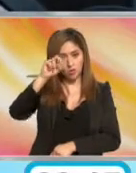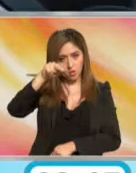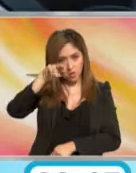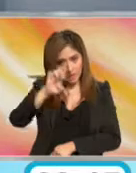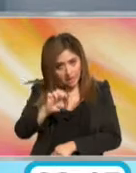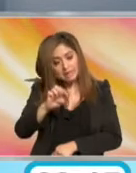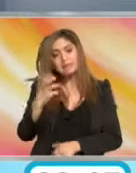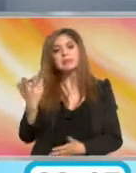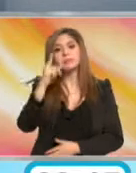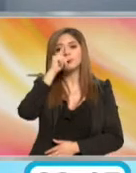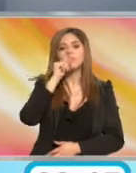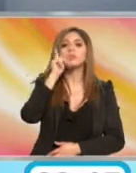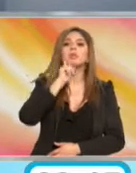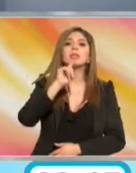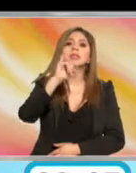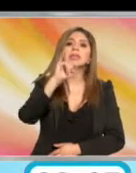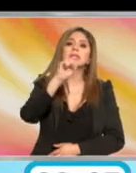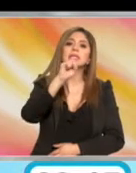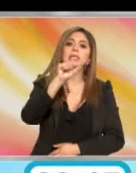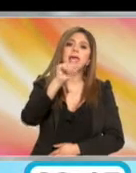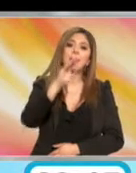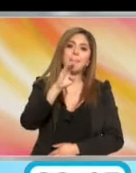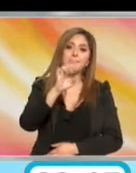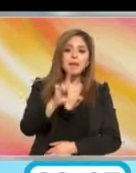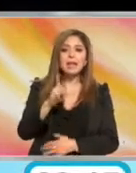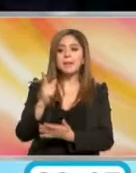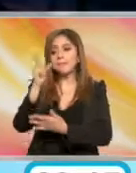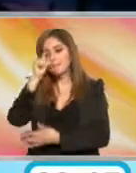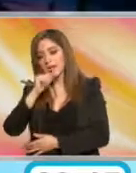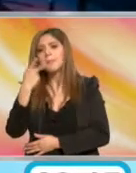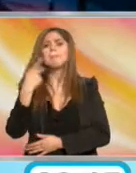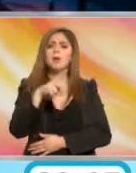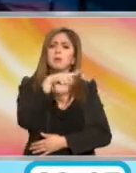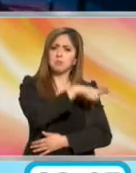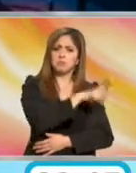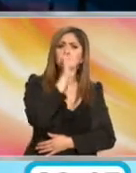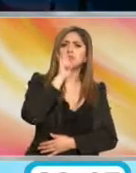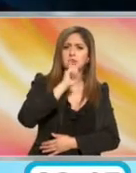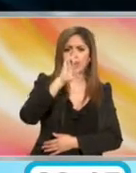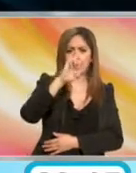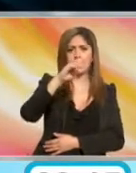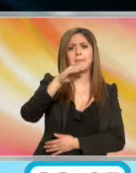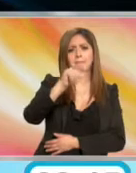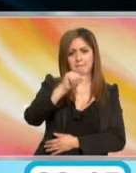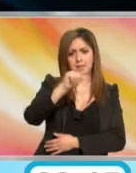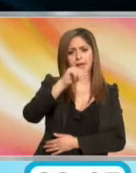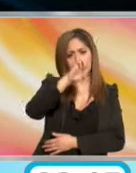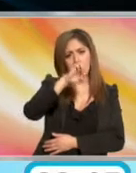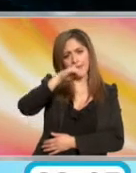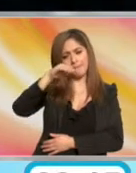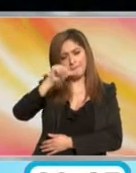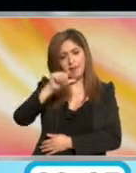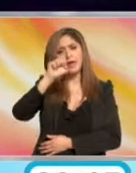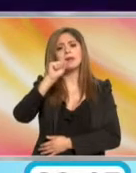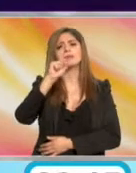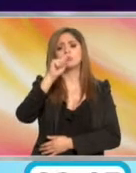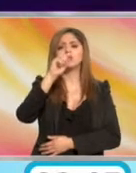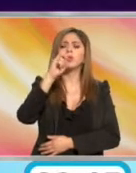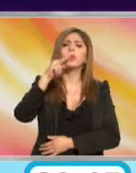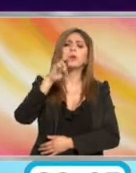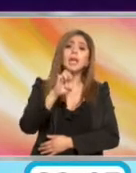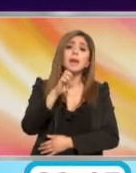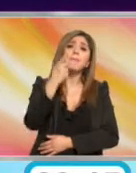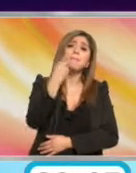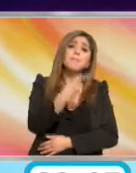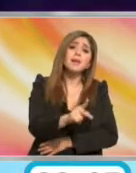Isabel Huppert. Bueno, Emma Stone no le voy a decir que no se lo merecía, por supuesto que se lo merece, se merece eso y más. El grave problema que va